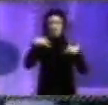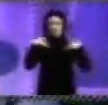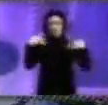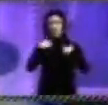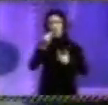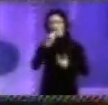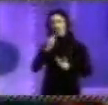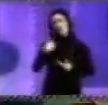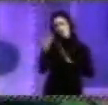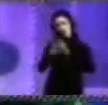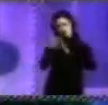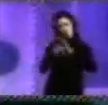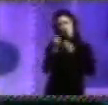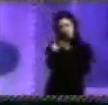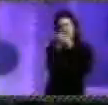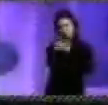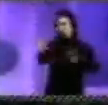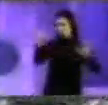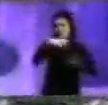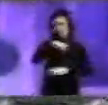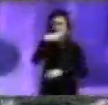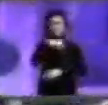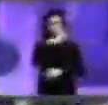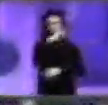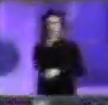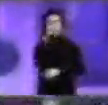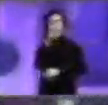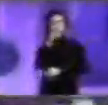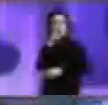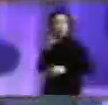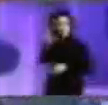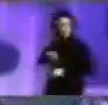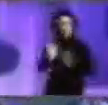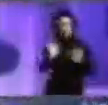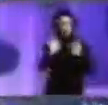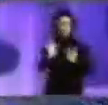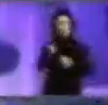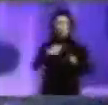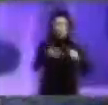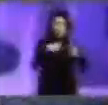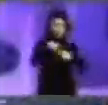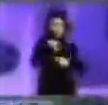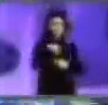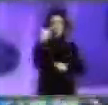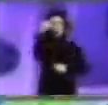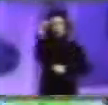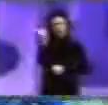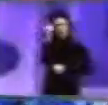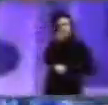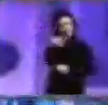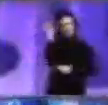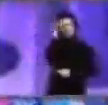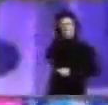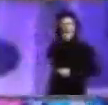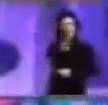hablar, pues es un lujo poder comprar. Y el del comercio es muy cabrón, se hace rico